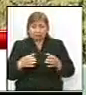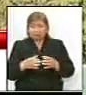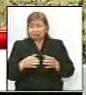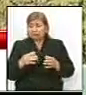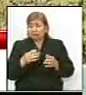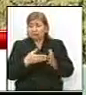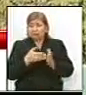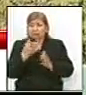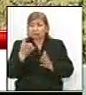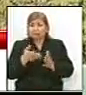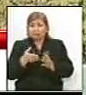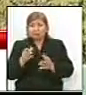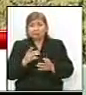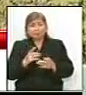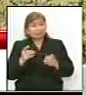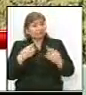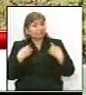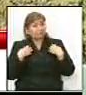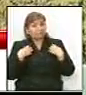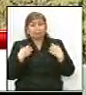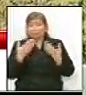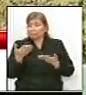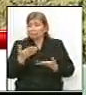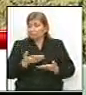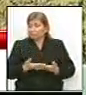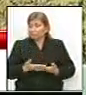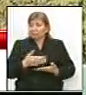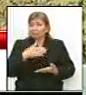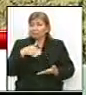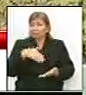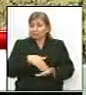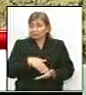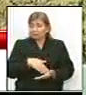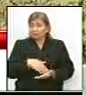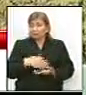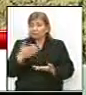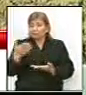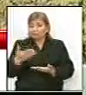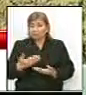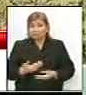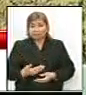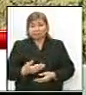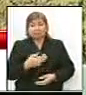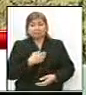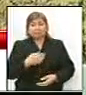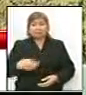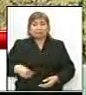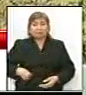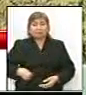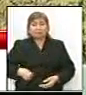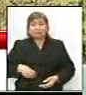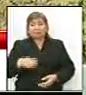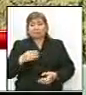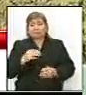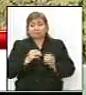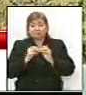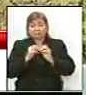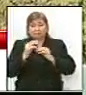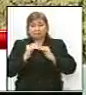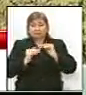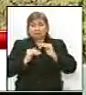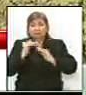través de su despacho me recibió el Ministerio de Vivienda en la sede central. Me recibió el Ministerio, el Viceministerio de Saneamiento y